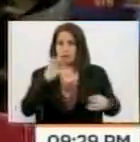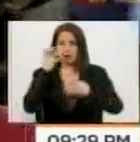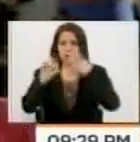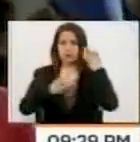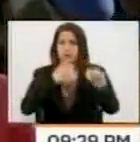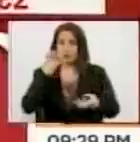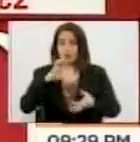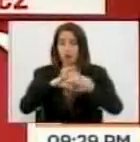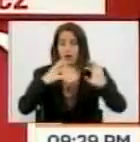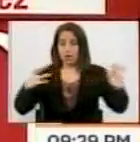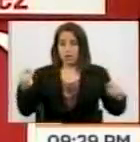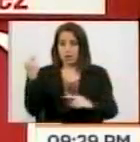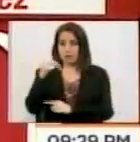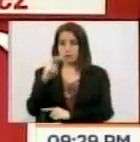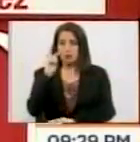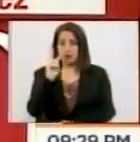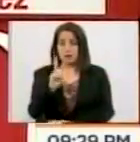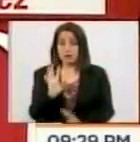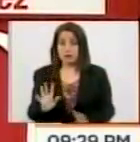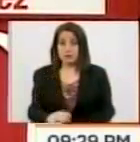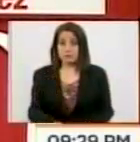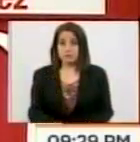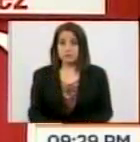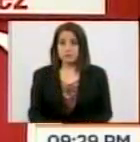¿eh? Mira,